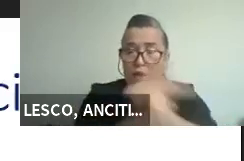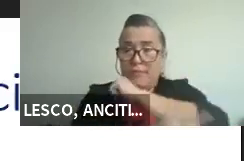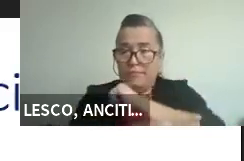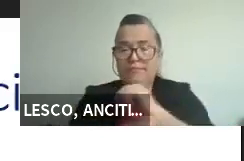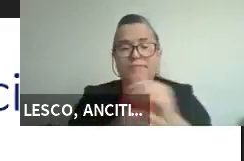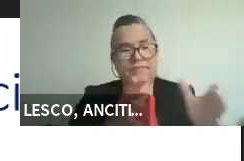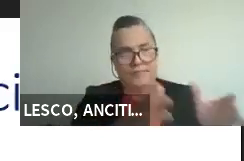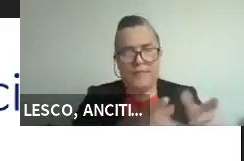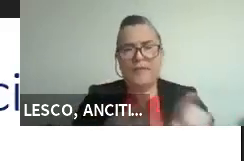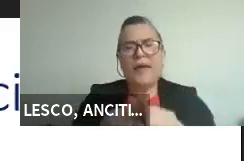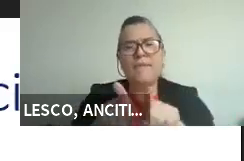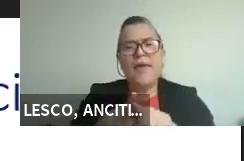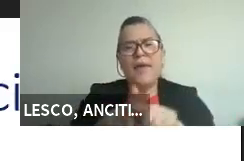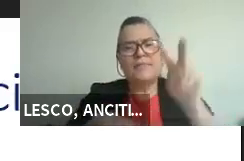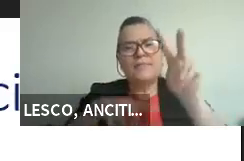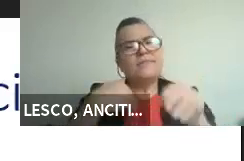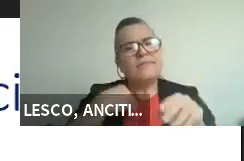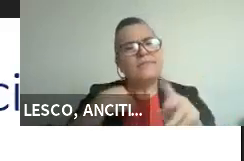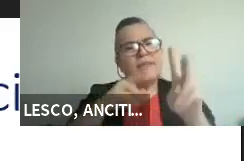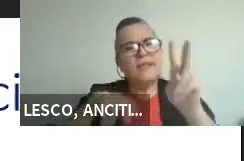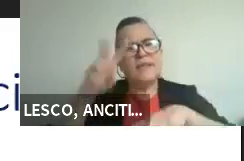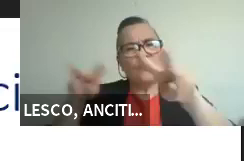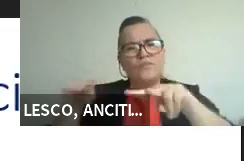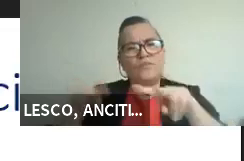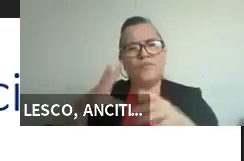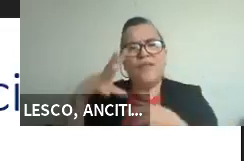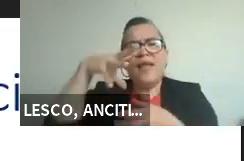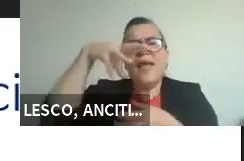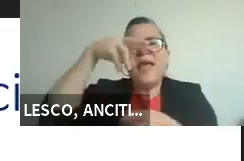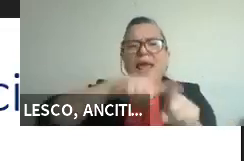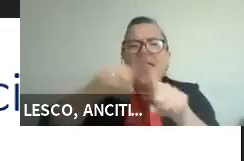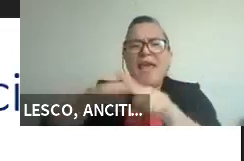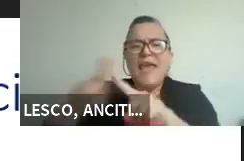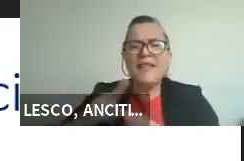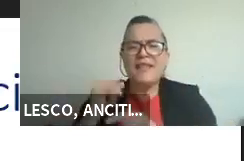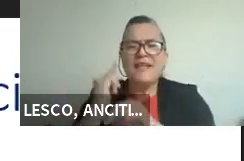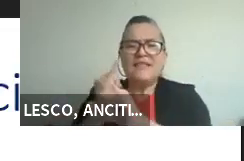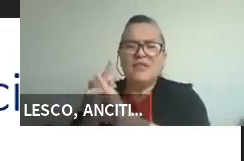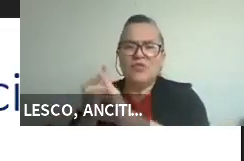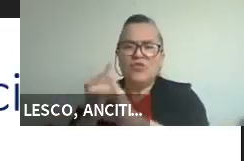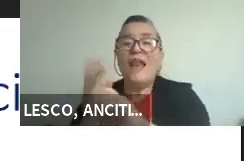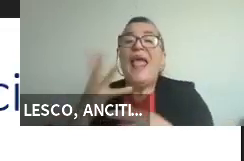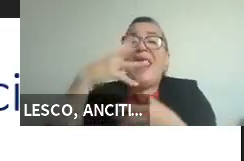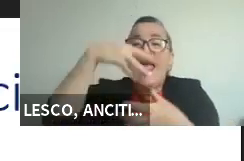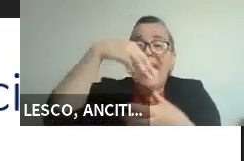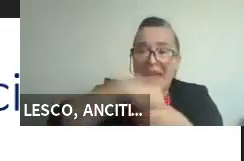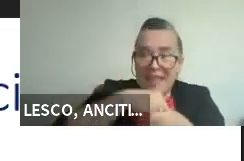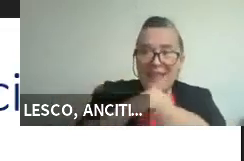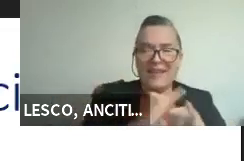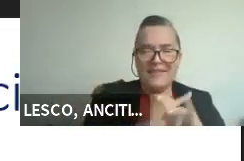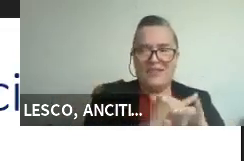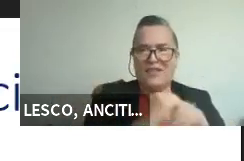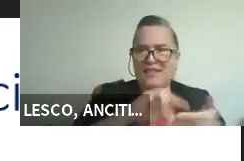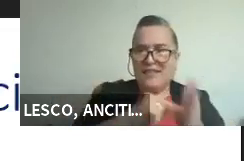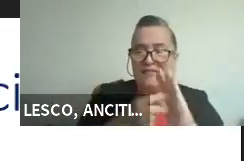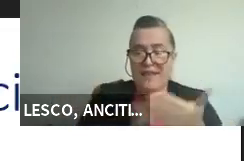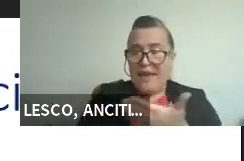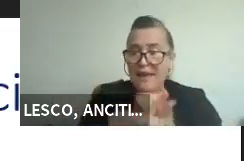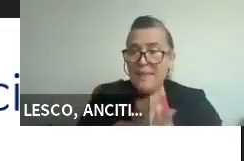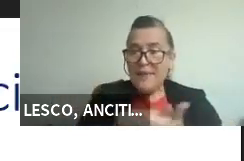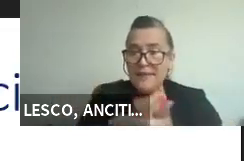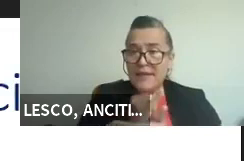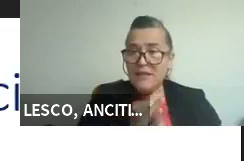una heterogeneidad interinstitucional e intra institucional es decir el desarrollo de la investigación se ha